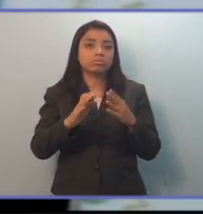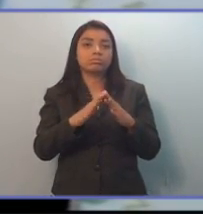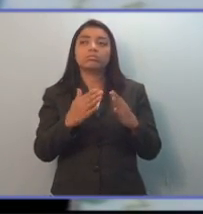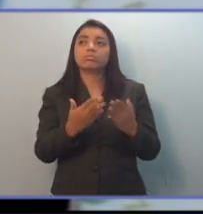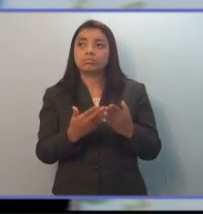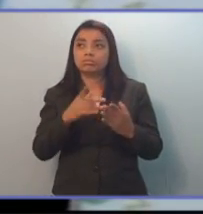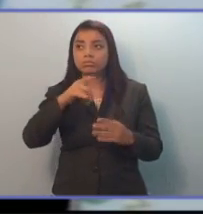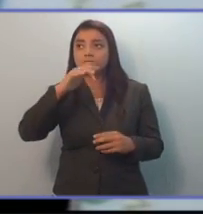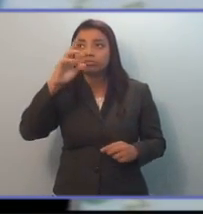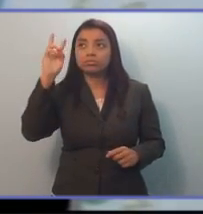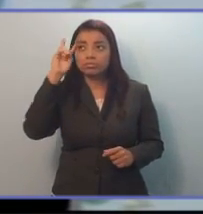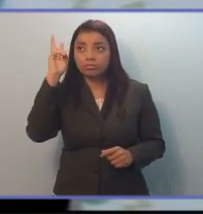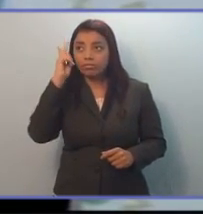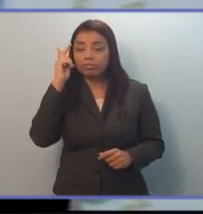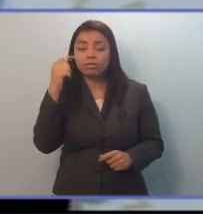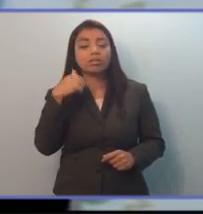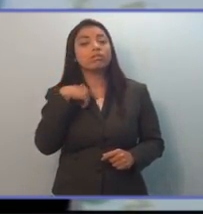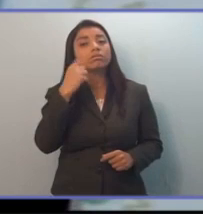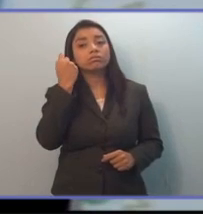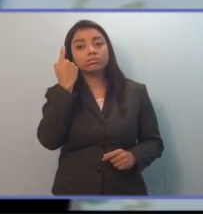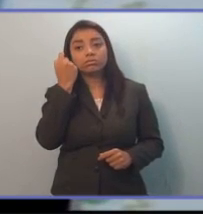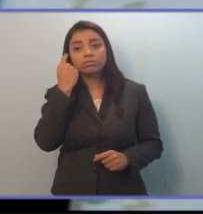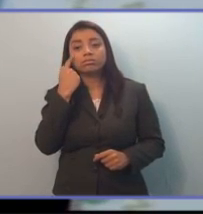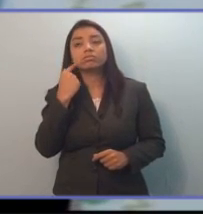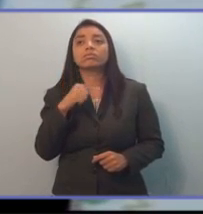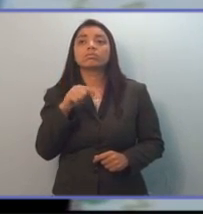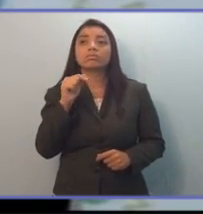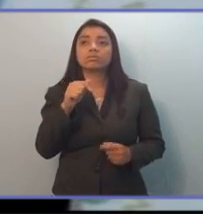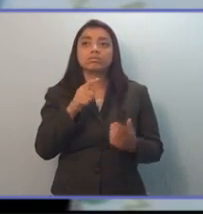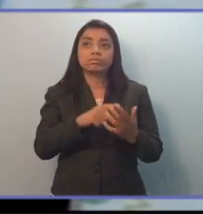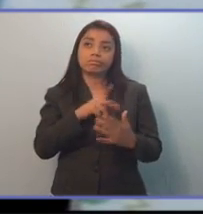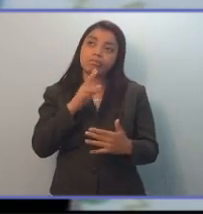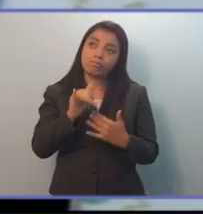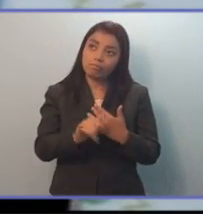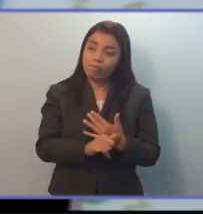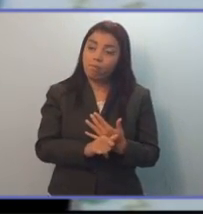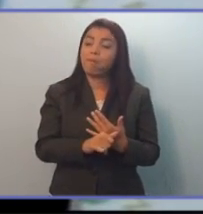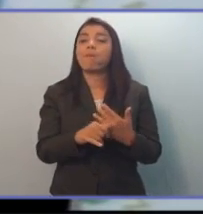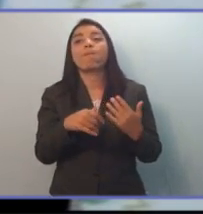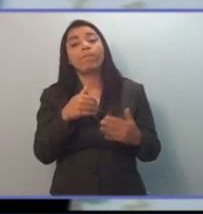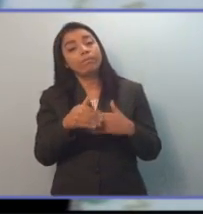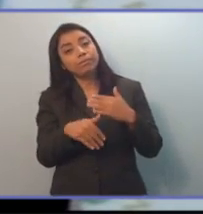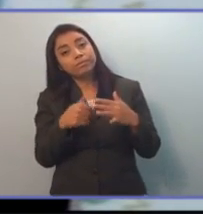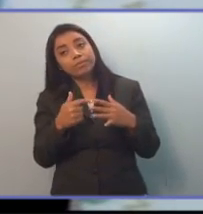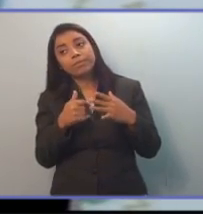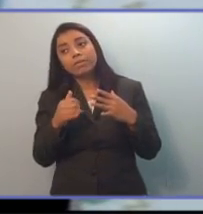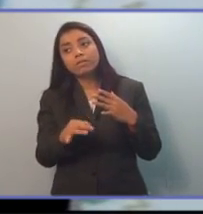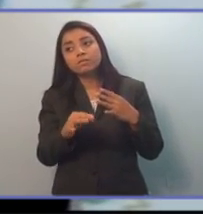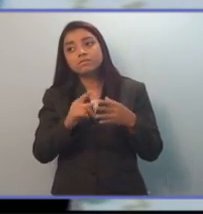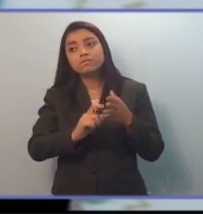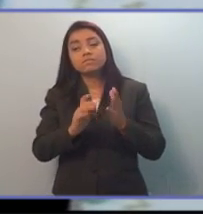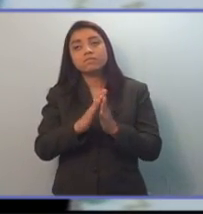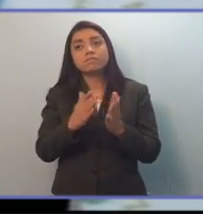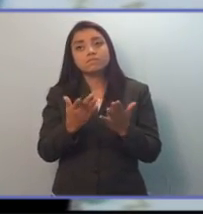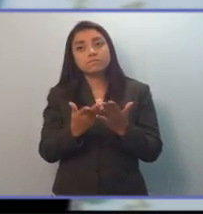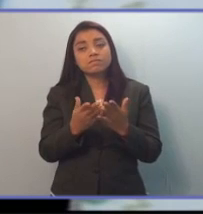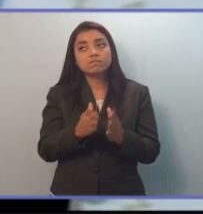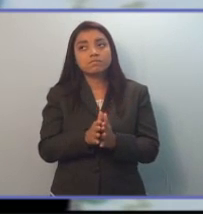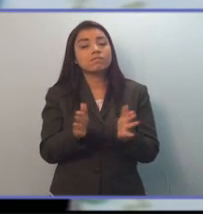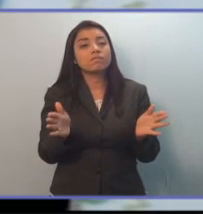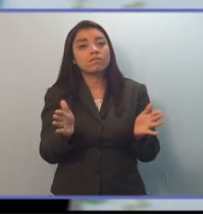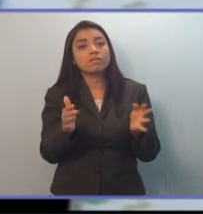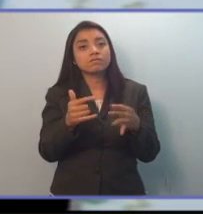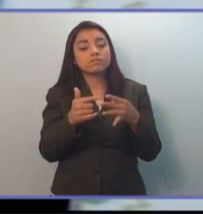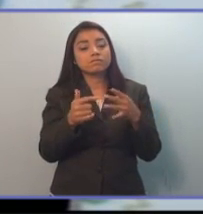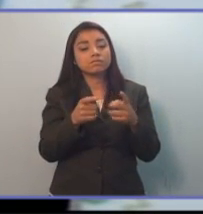eso significa, entiendo yo, que hay un anteproyecto de Ley de Procedimientos Constitucionales que sería más amplio en la